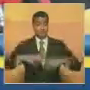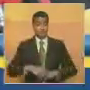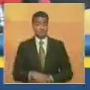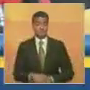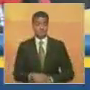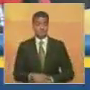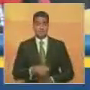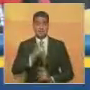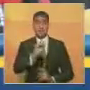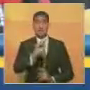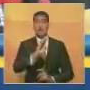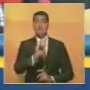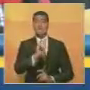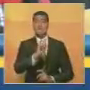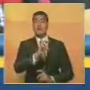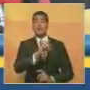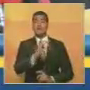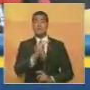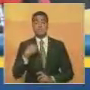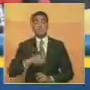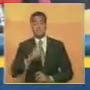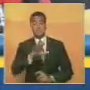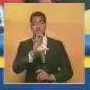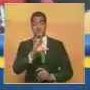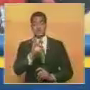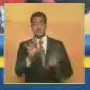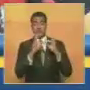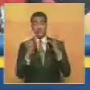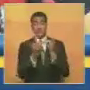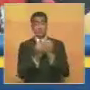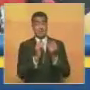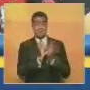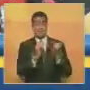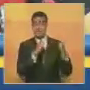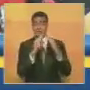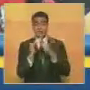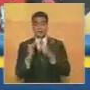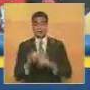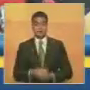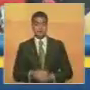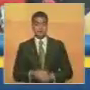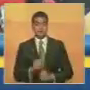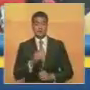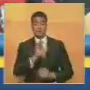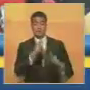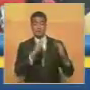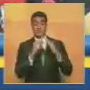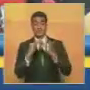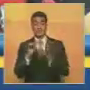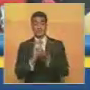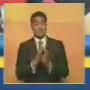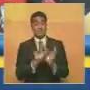lobatera tenemos 18 familias damnificadas son 18 viviendas que colapsaron